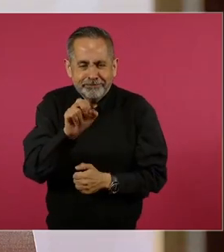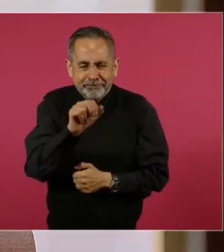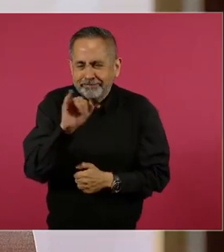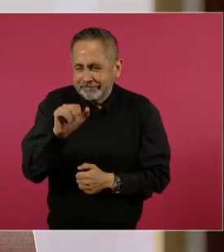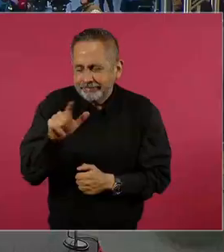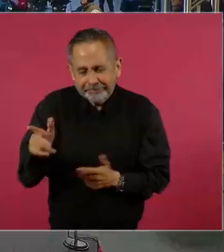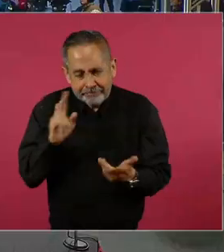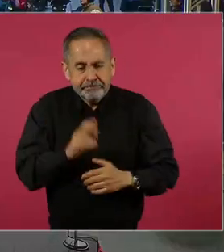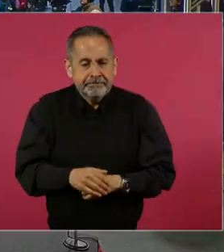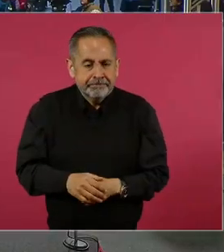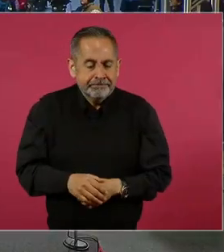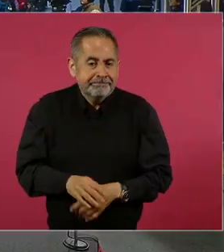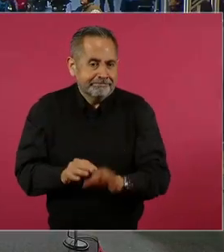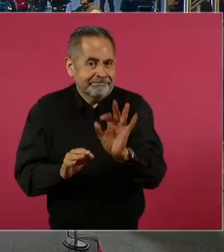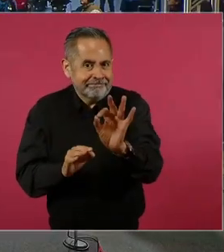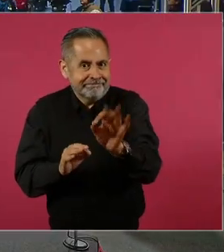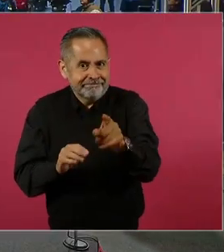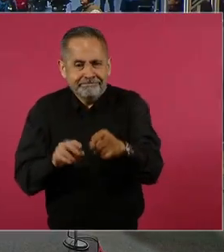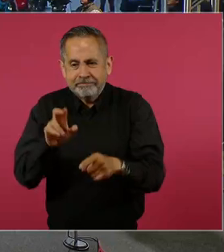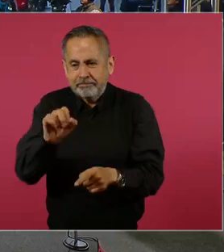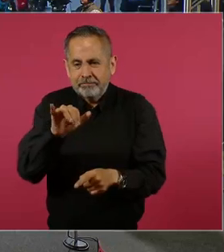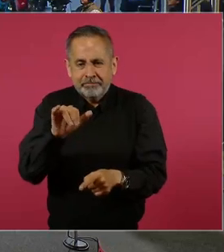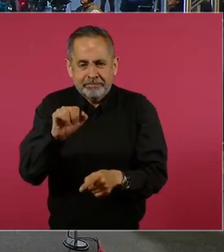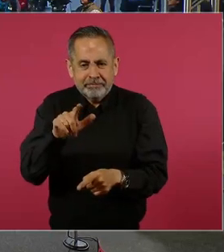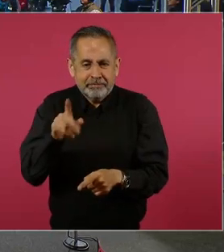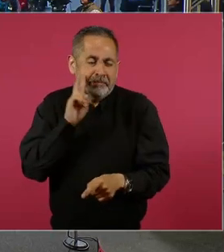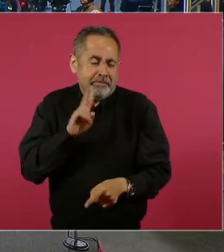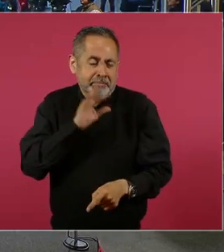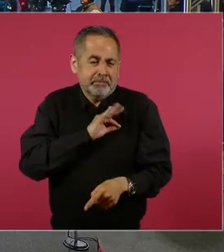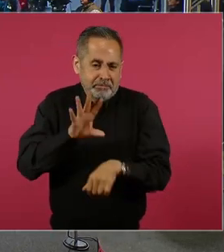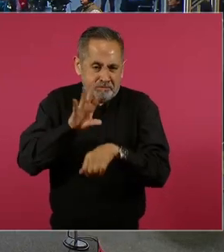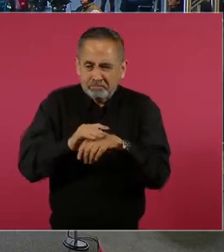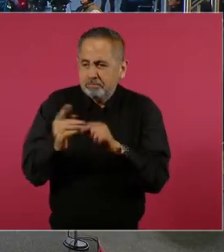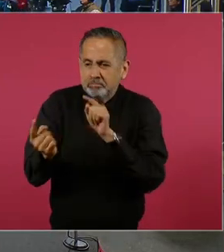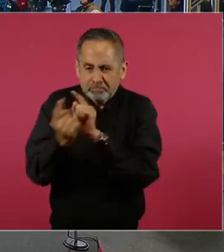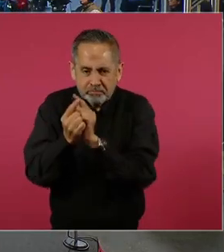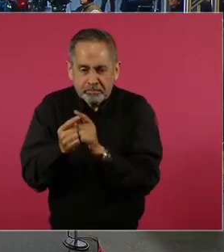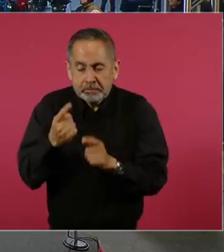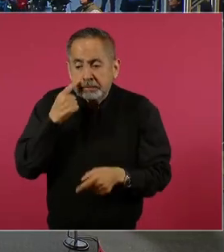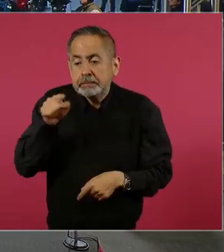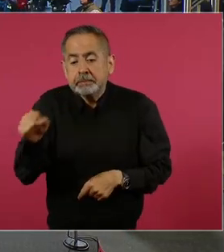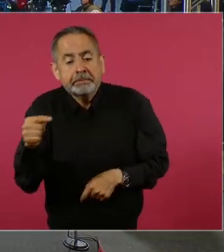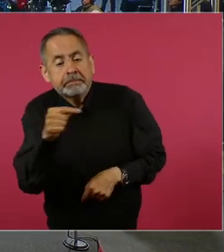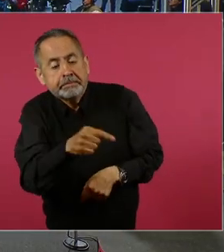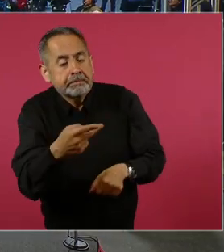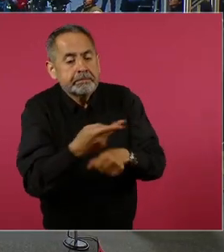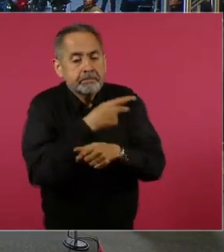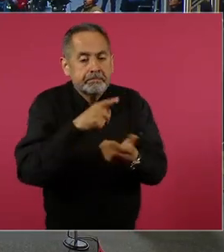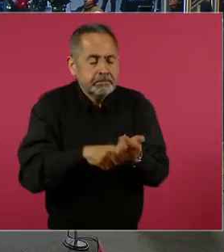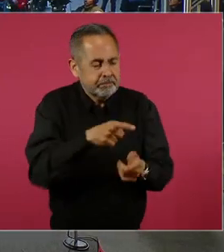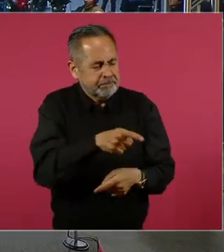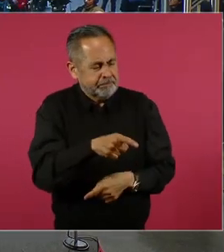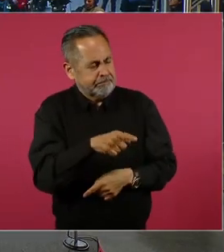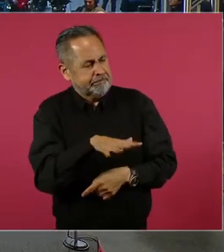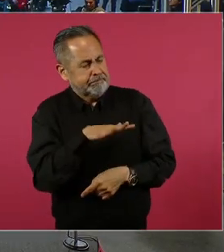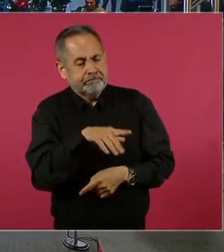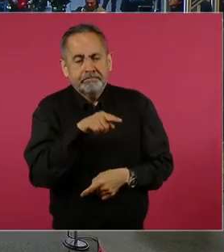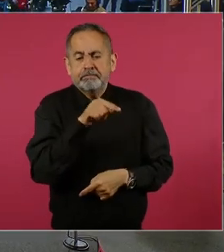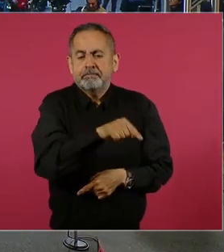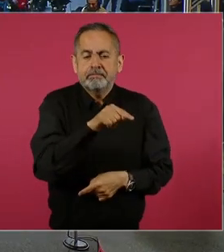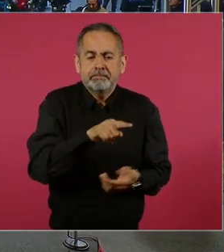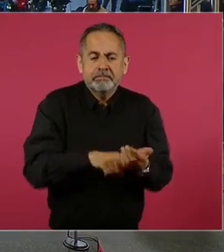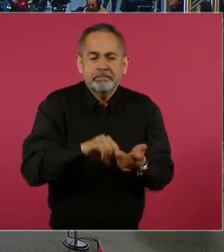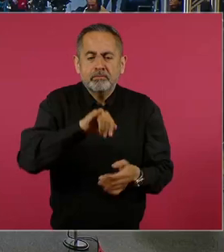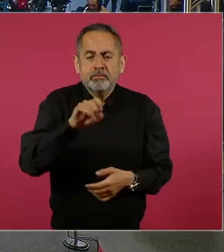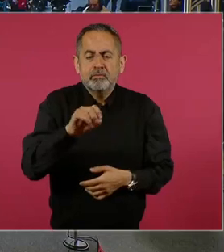en este asunto de Rosa Isela, ojalá pueda echar un ojito a un caso que llama mucho la atención. Se llama